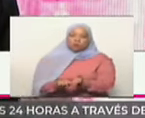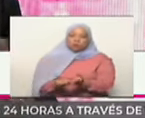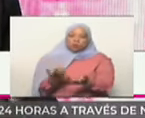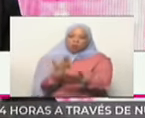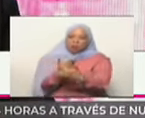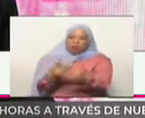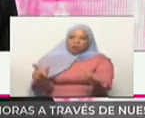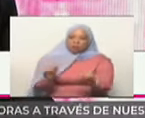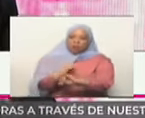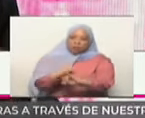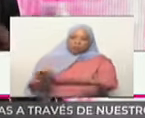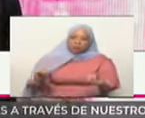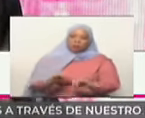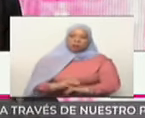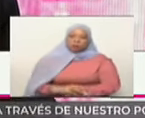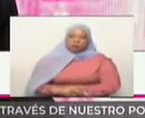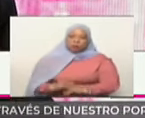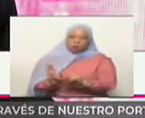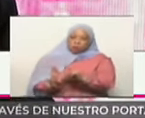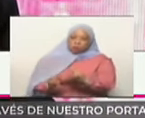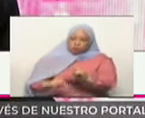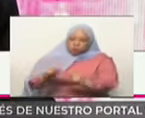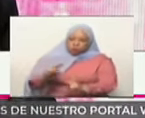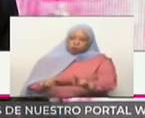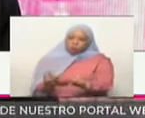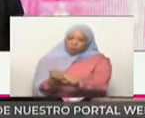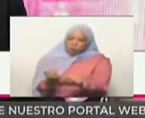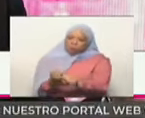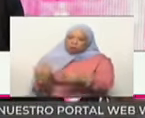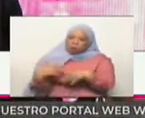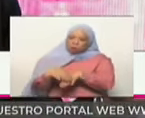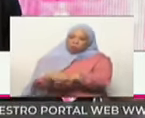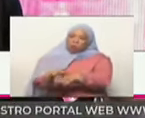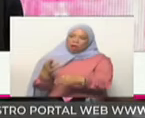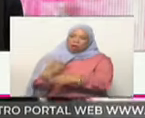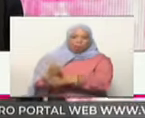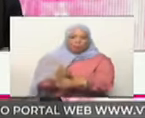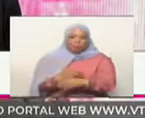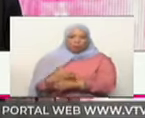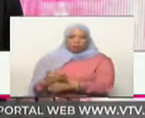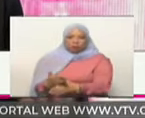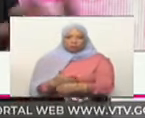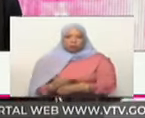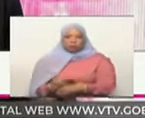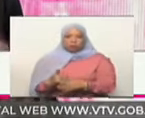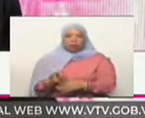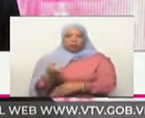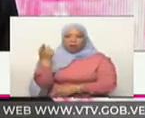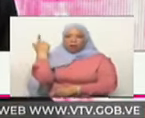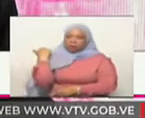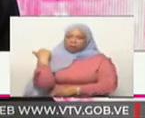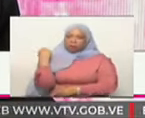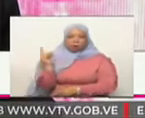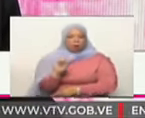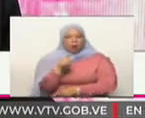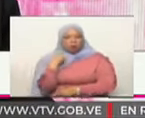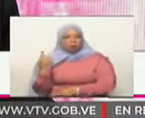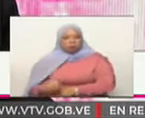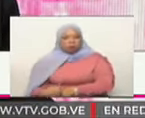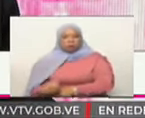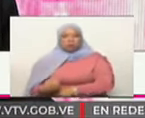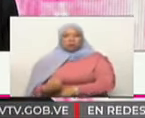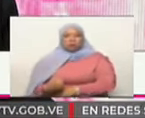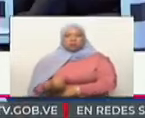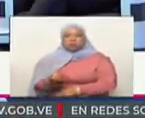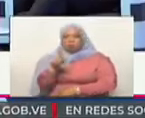a ser soberana, a construir sus lazos. Ya eso existe. Y no empezó ayer, no empezó en Kazán, empezó